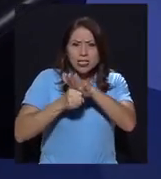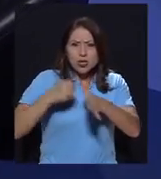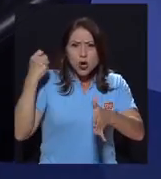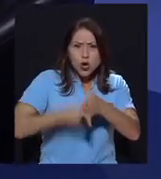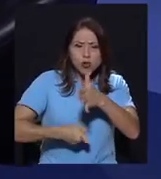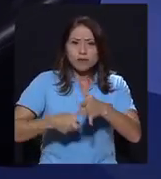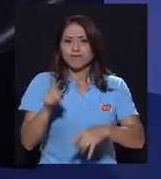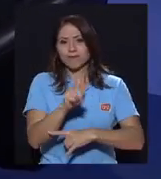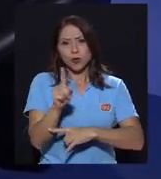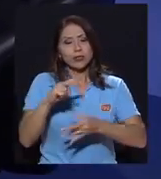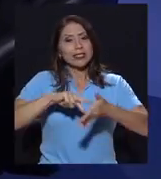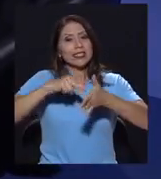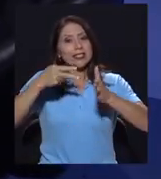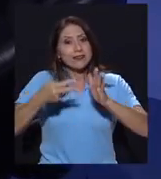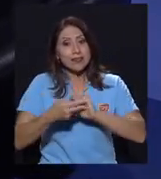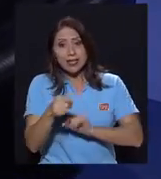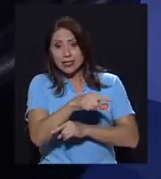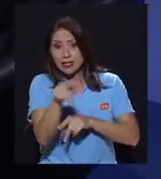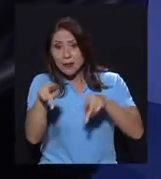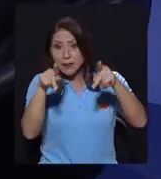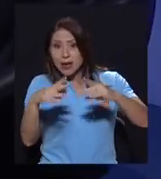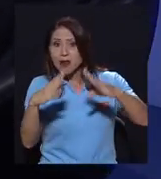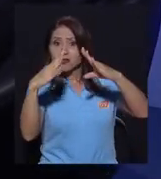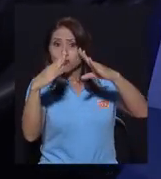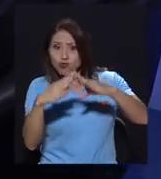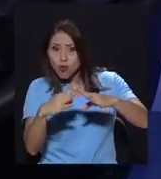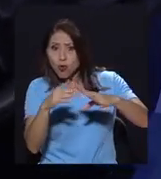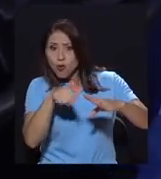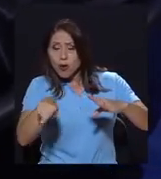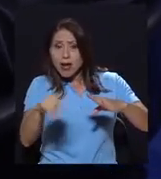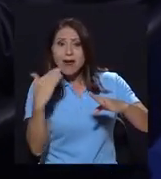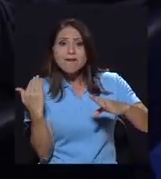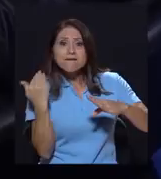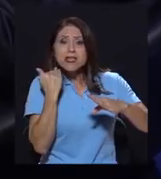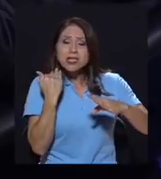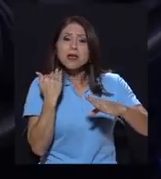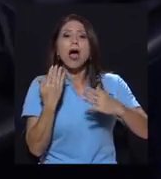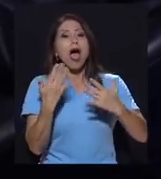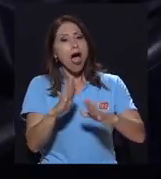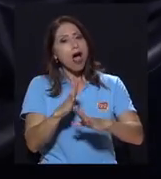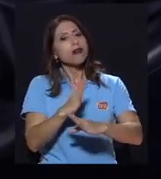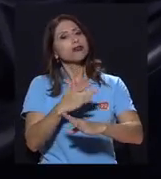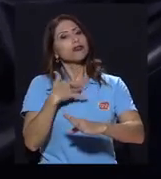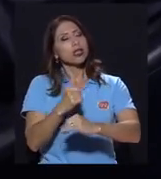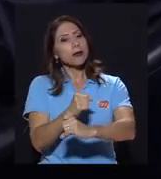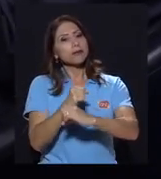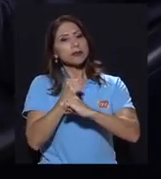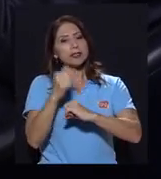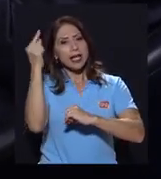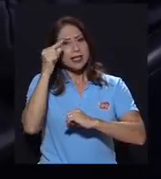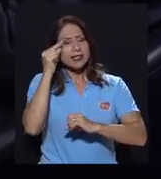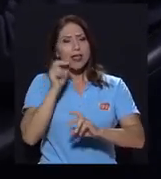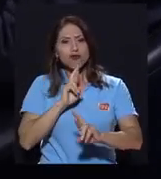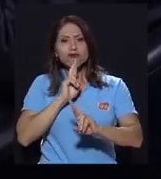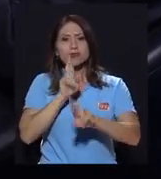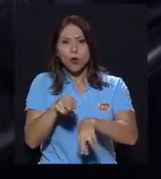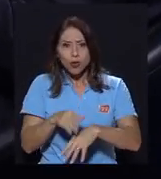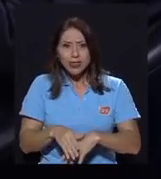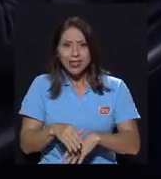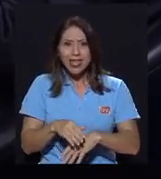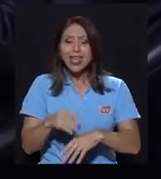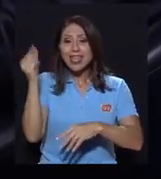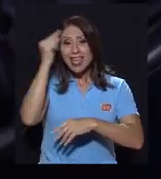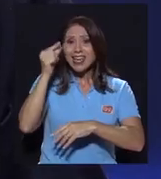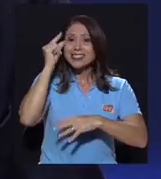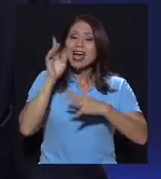se trata de garantizarle al ciudadano a las víctimas que el estado responde que el estado va a evitar la